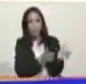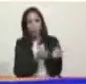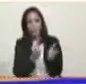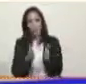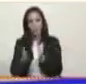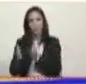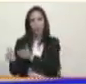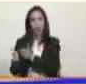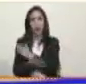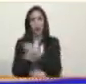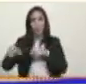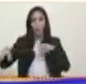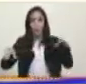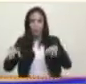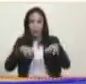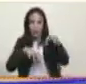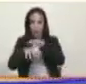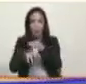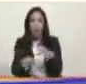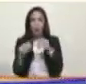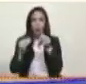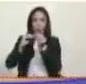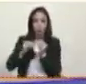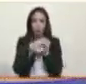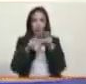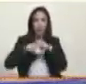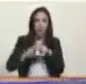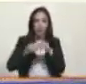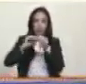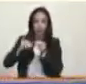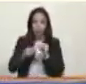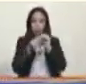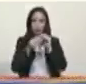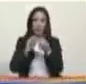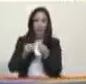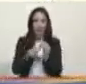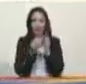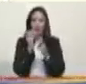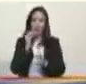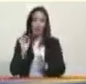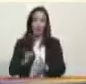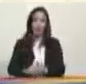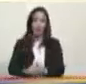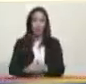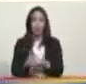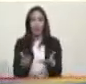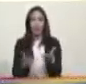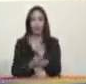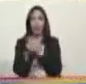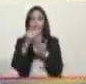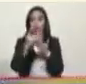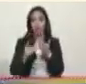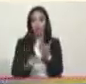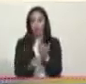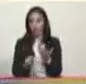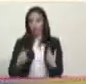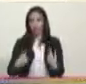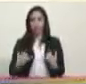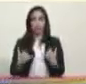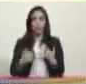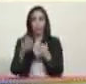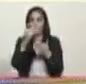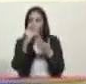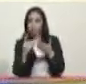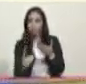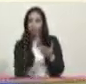constructiva que nos permite a nosotros garantizar reparaciones a tiempo y, por qué no, tal cual como lo dijo ahorita, empezar a diseñar nuestro propio sistema de transporte